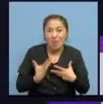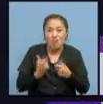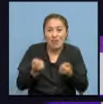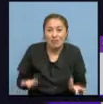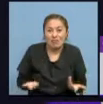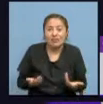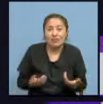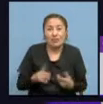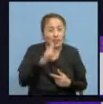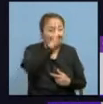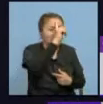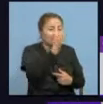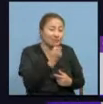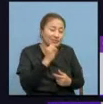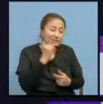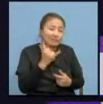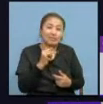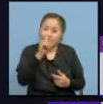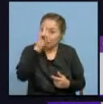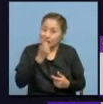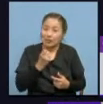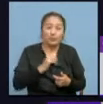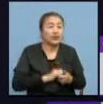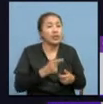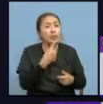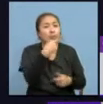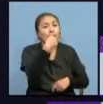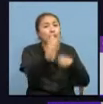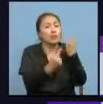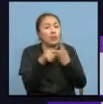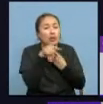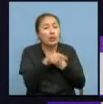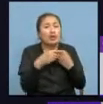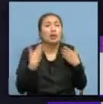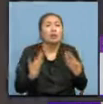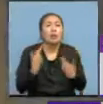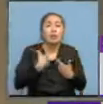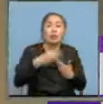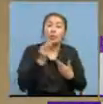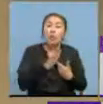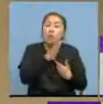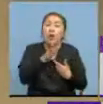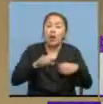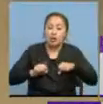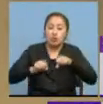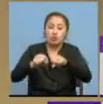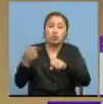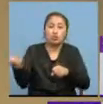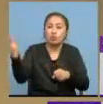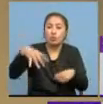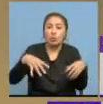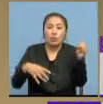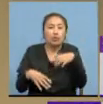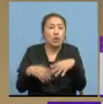carne. Triste, así es, padre. Sí. Lo que queríamos preguntarle es justamente eso. Cuando usted va al súper, ¿qué es